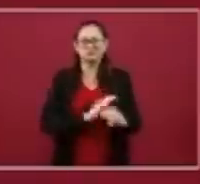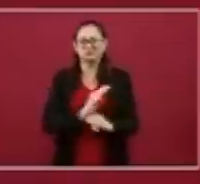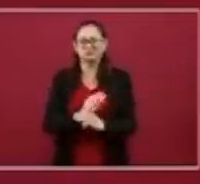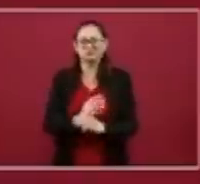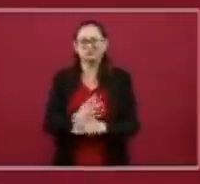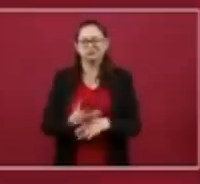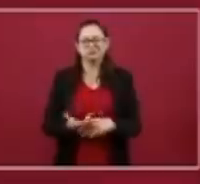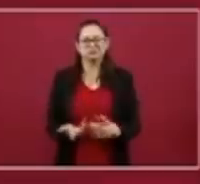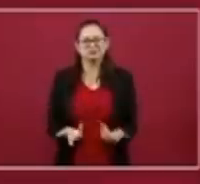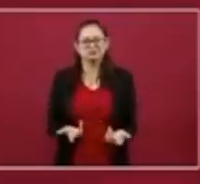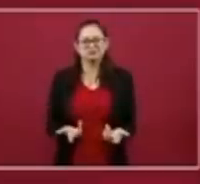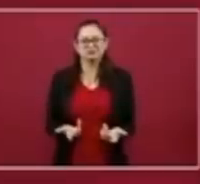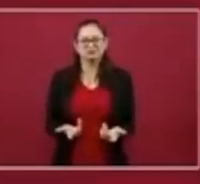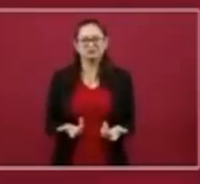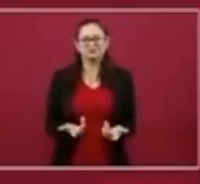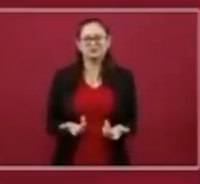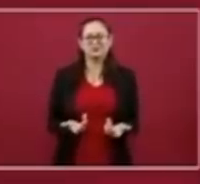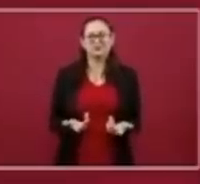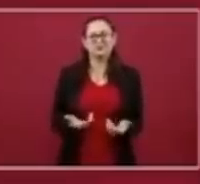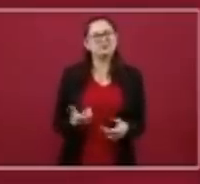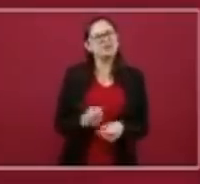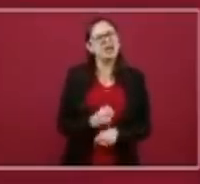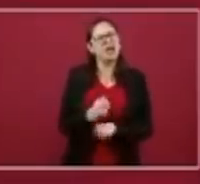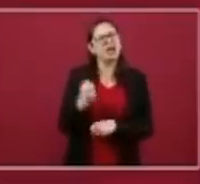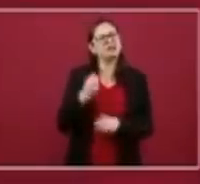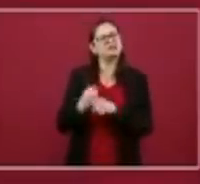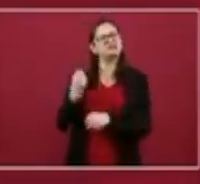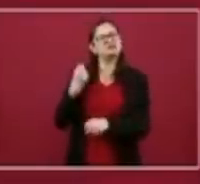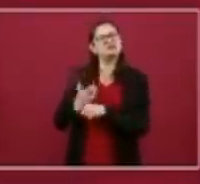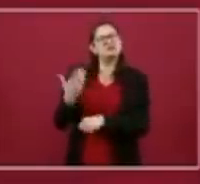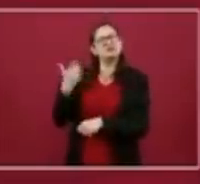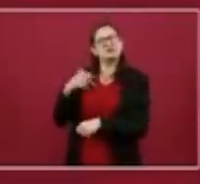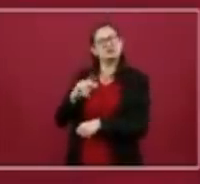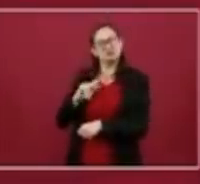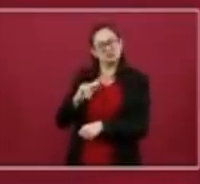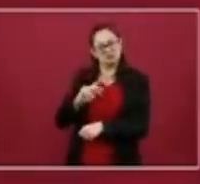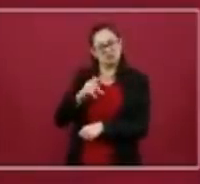ese entonces, en el 88, tenía